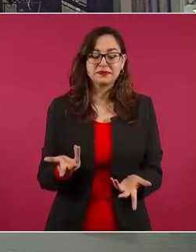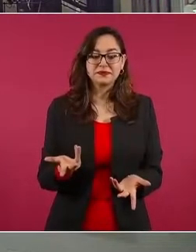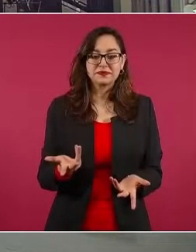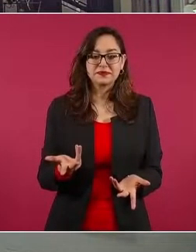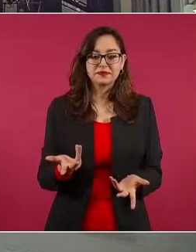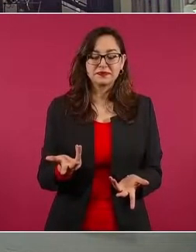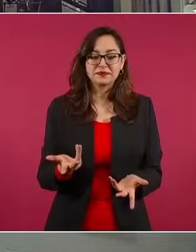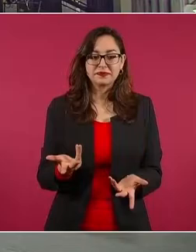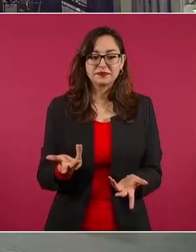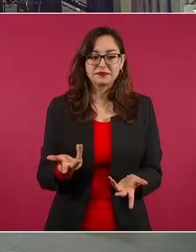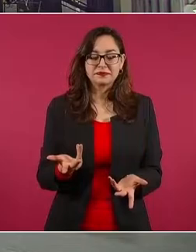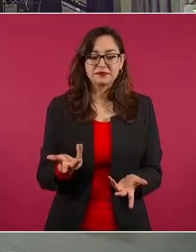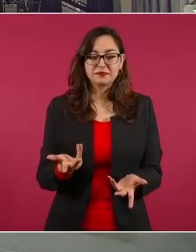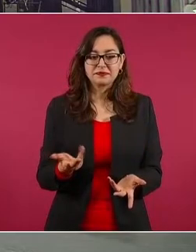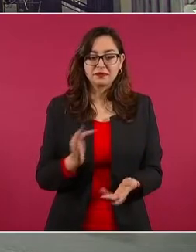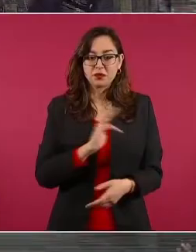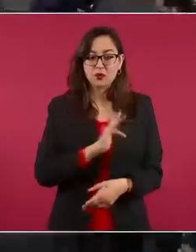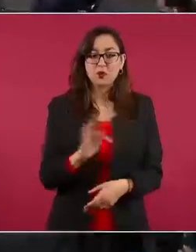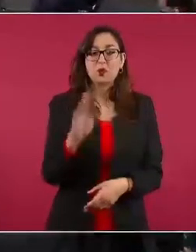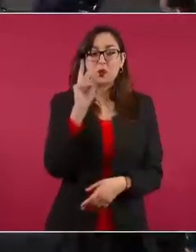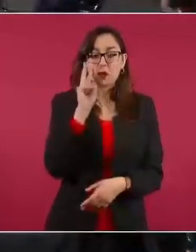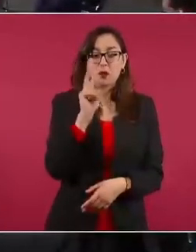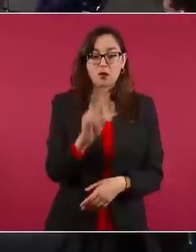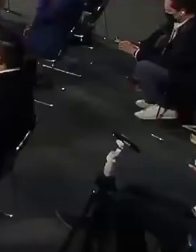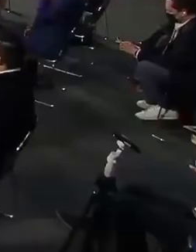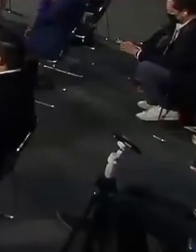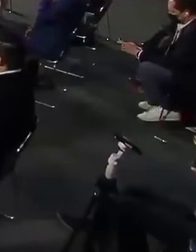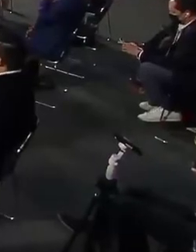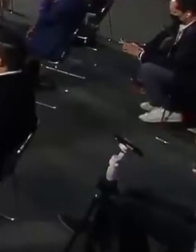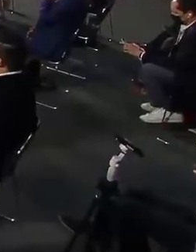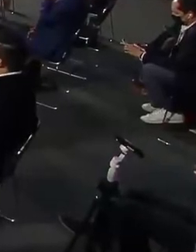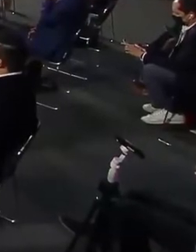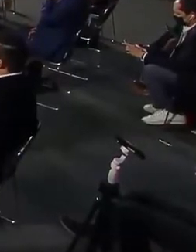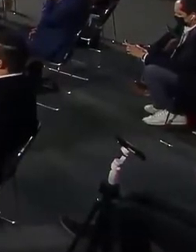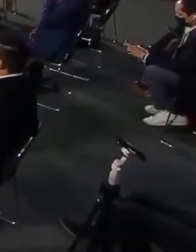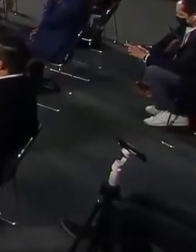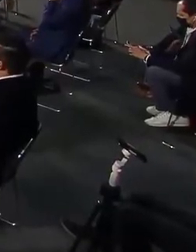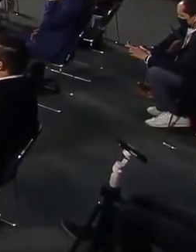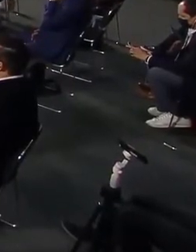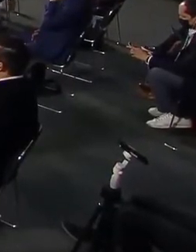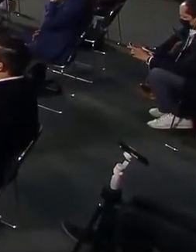Ve uno su cuenta, yo no la estoy